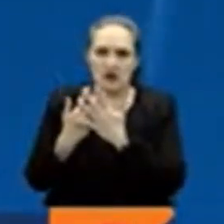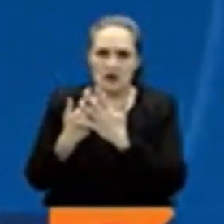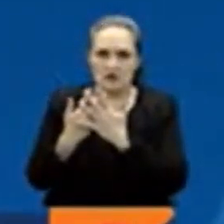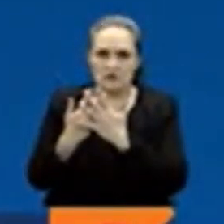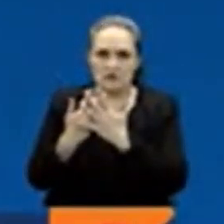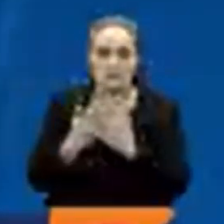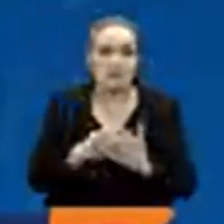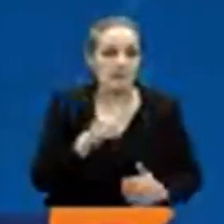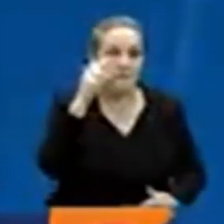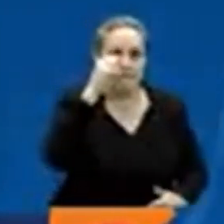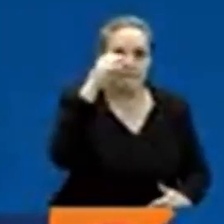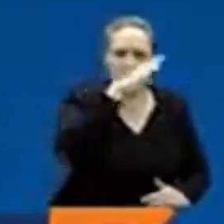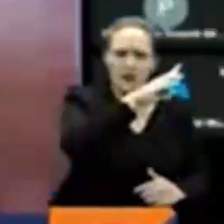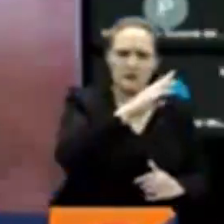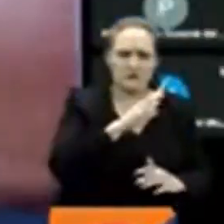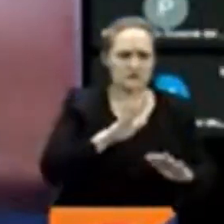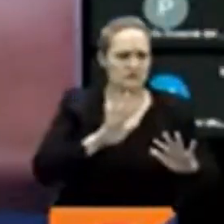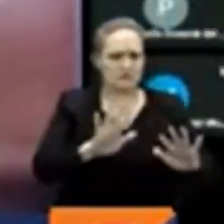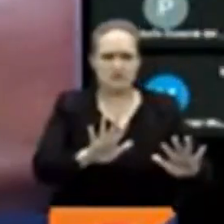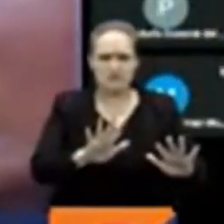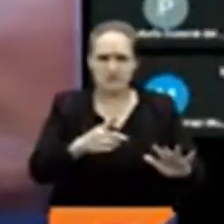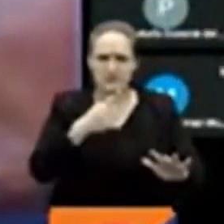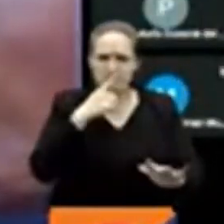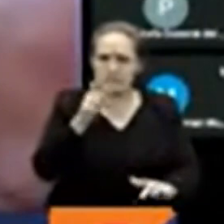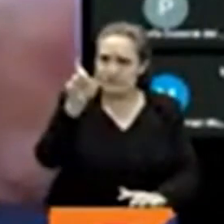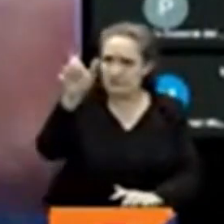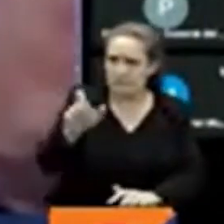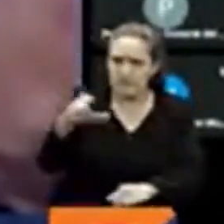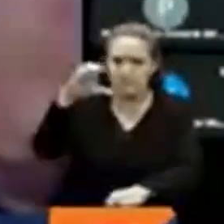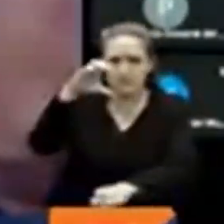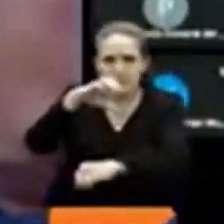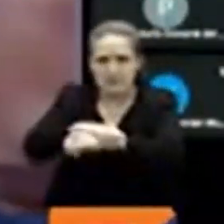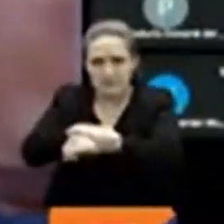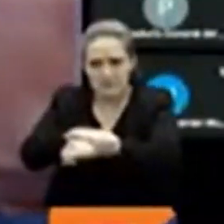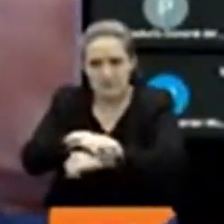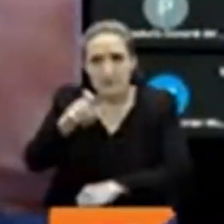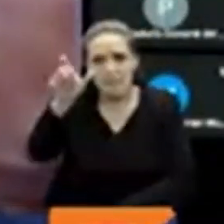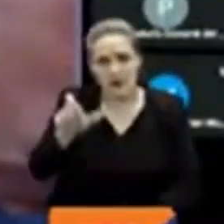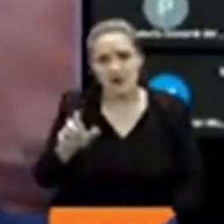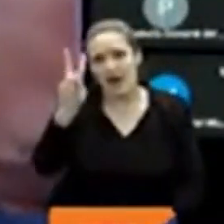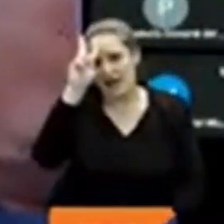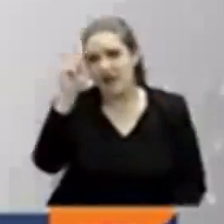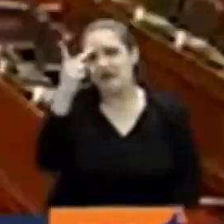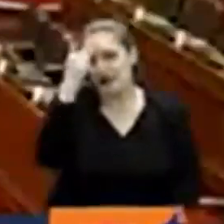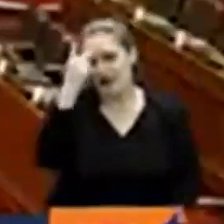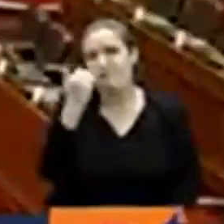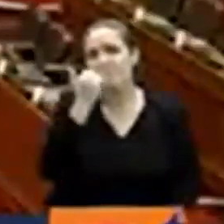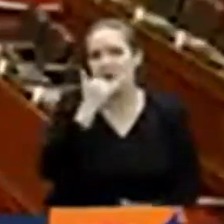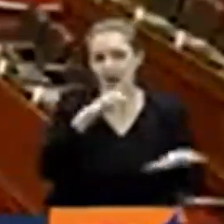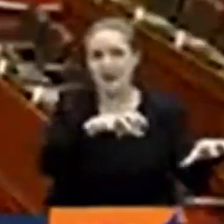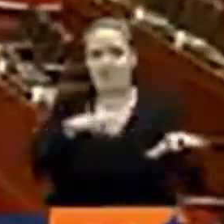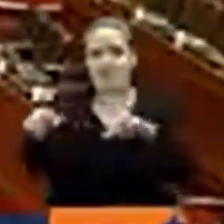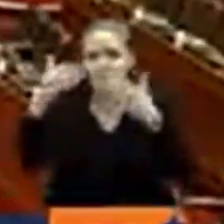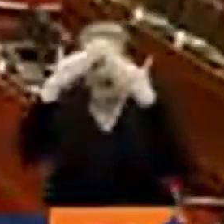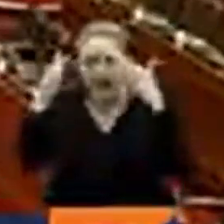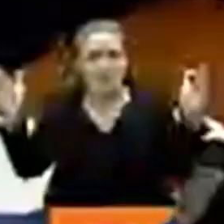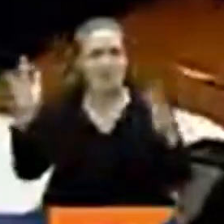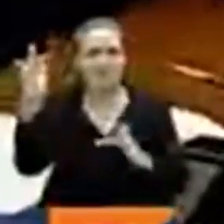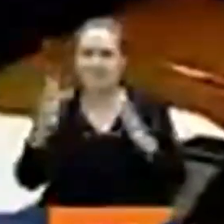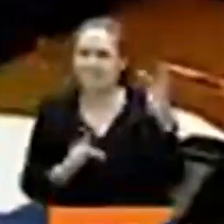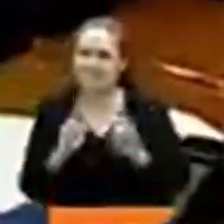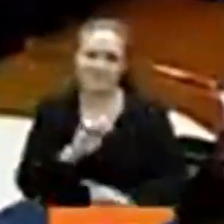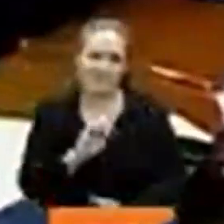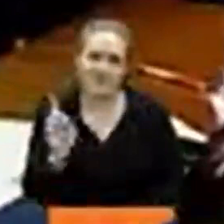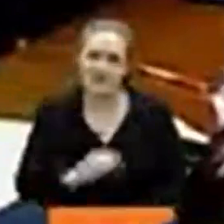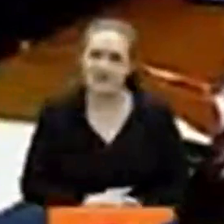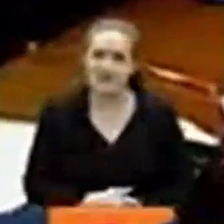Petro reaccionó. Dijo que el detenido exmandatario se equivocó y fue antidemocrático. ¿Por qué Perú ha tenido